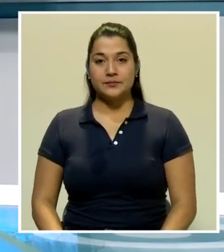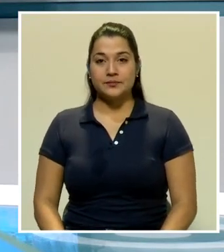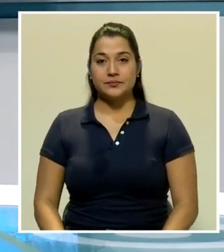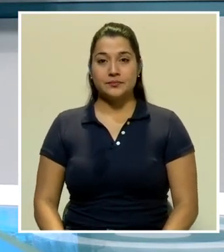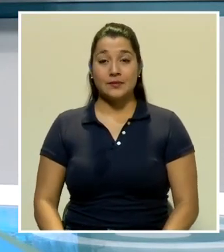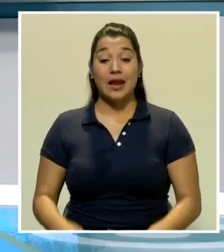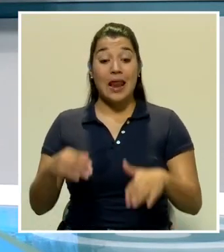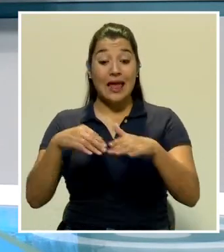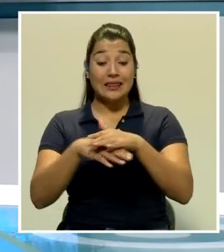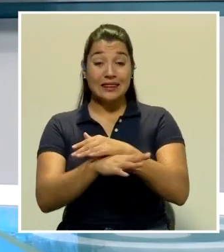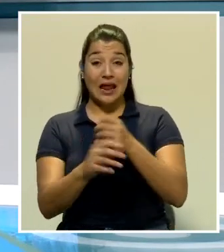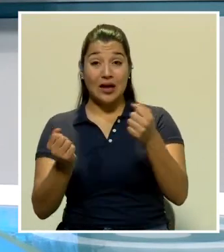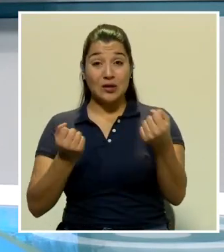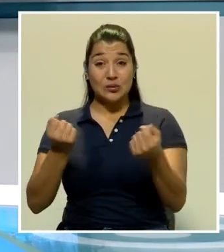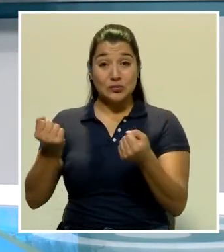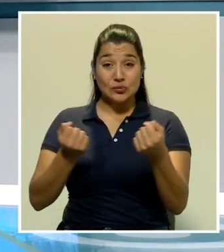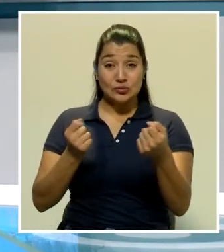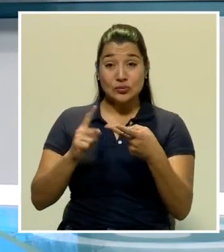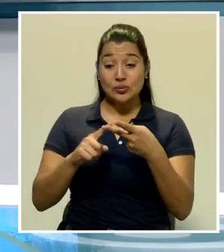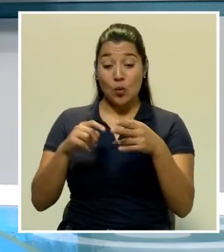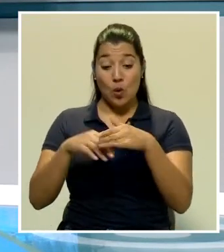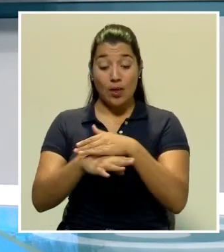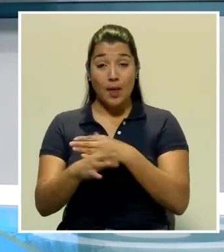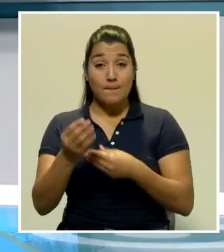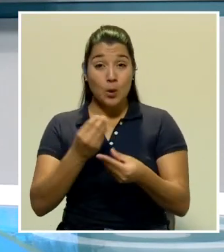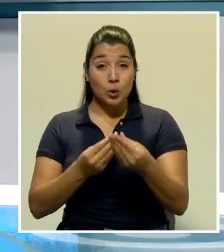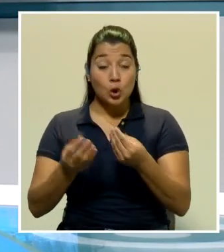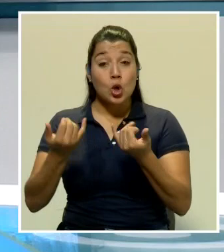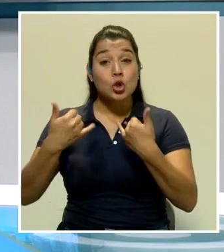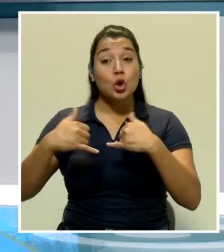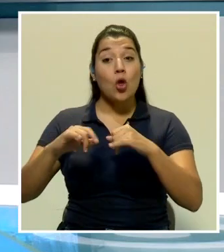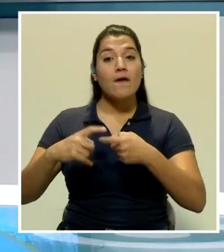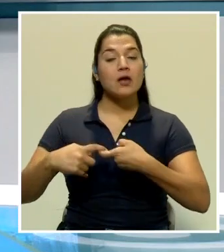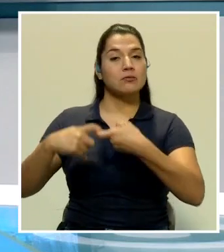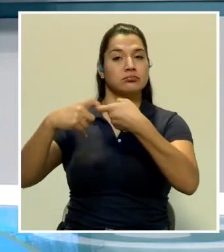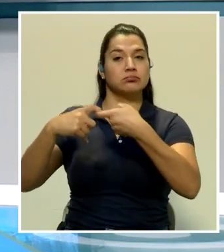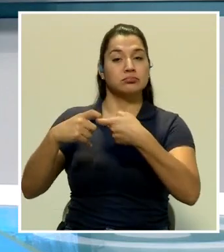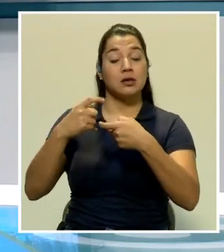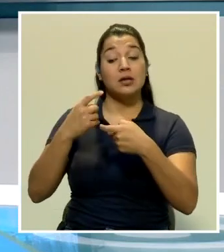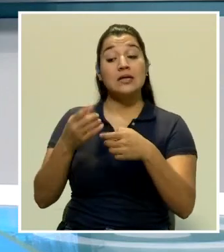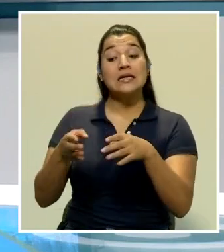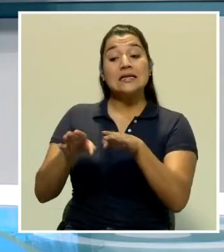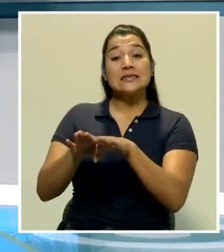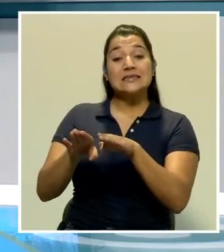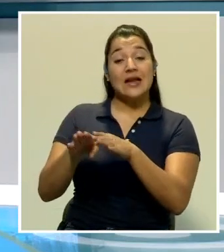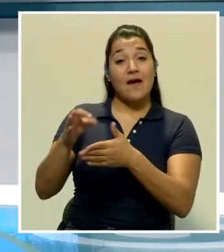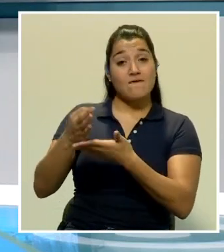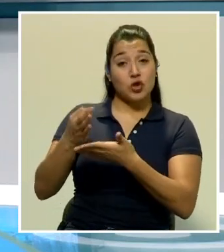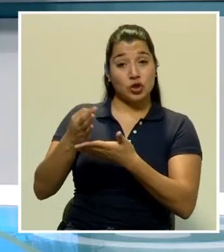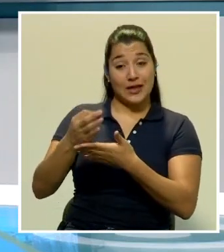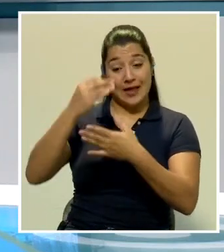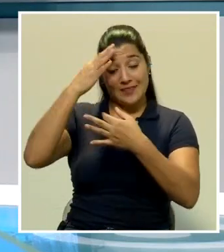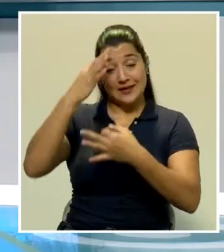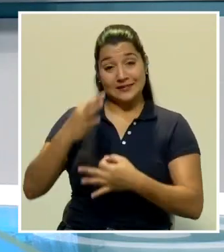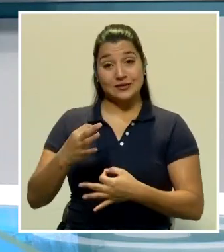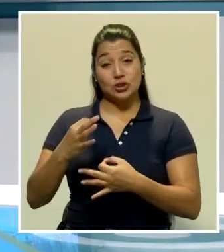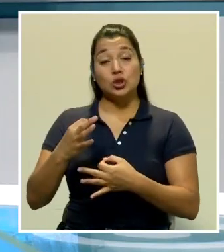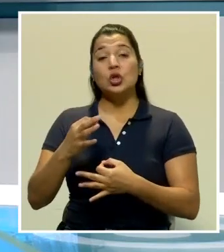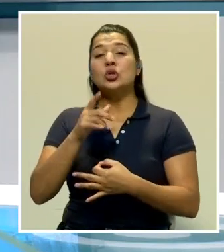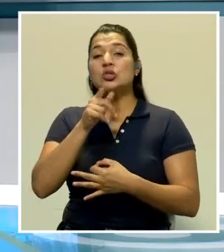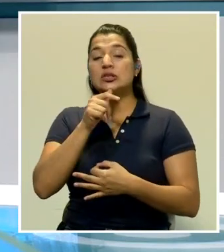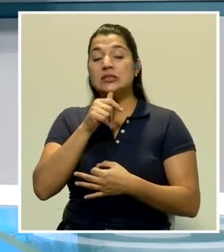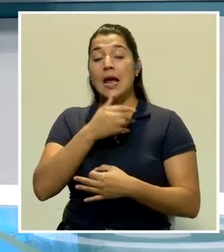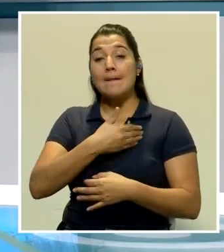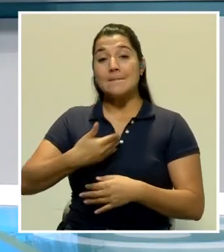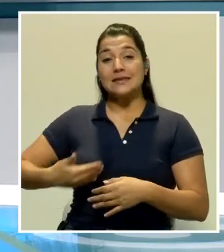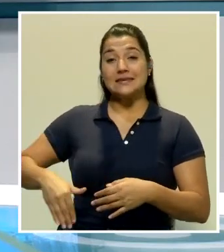de camiones y mercadería continúa congelado por el cierre de fronteras adoptado por el gobierno de Daniel Ortega